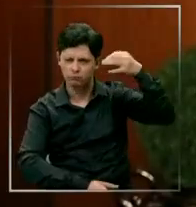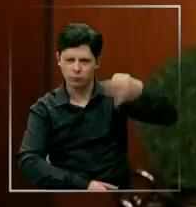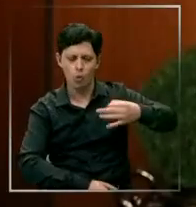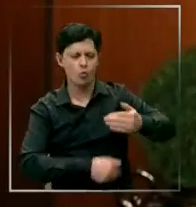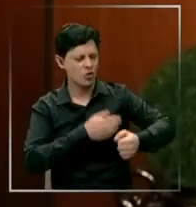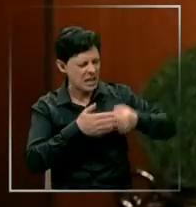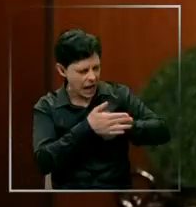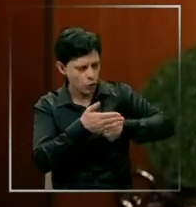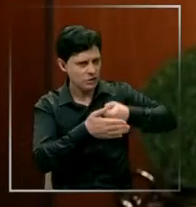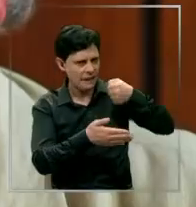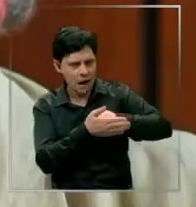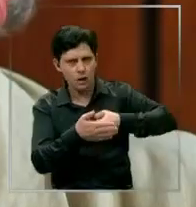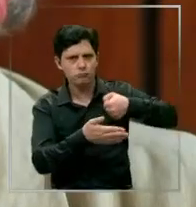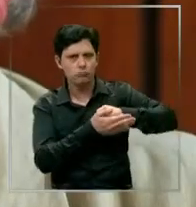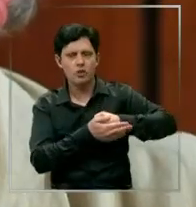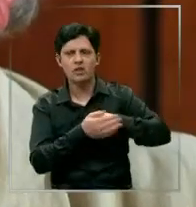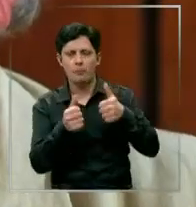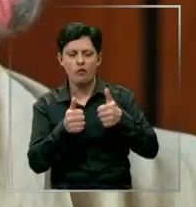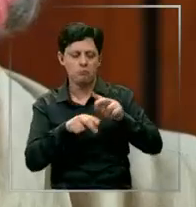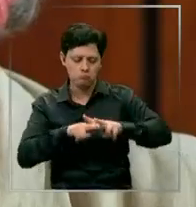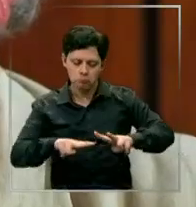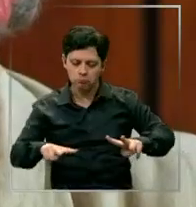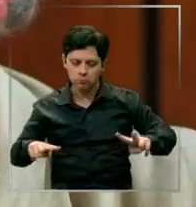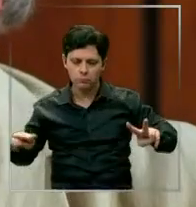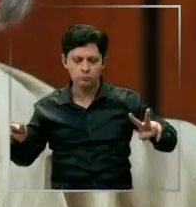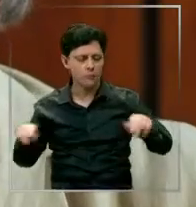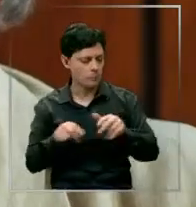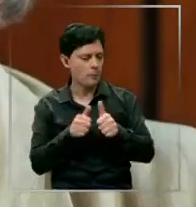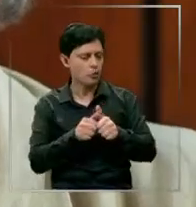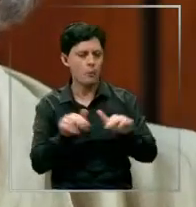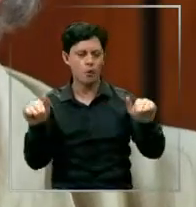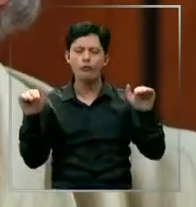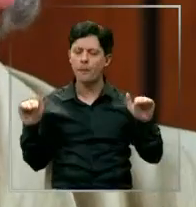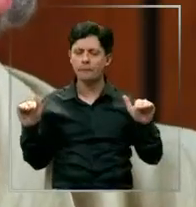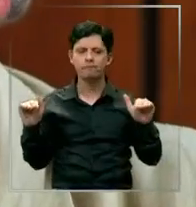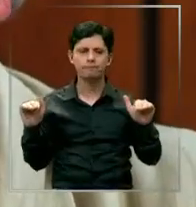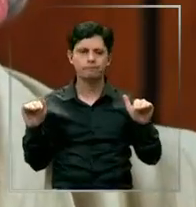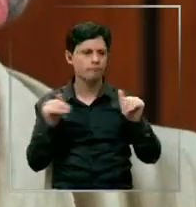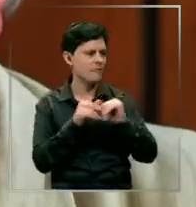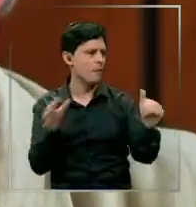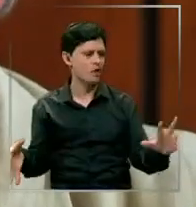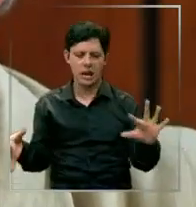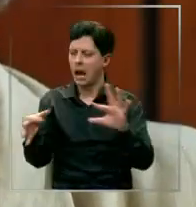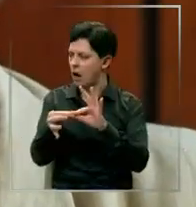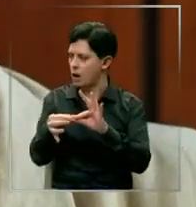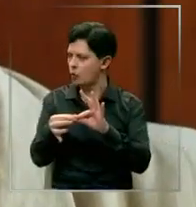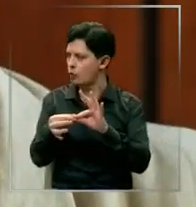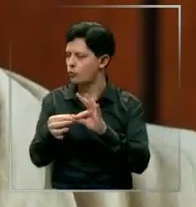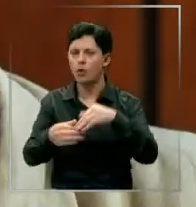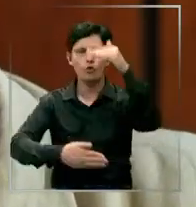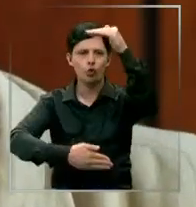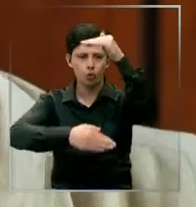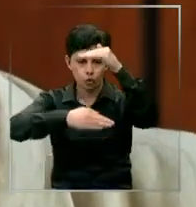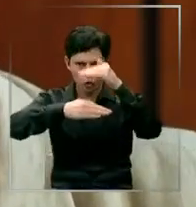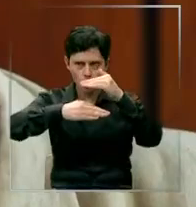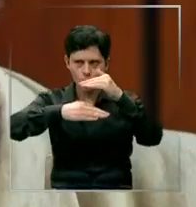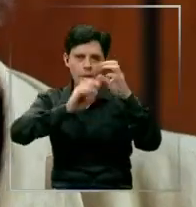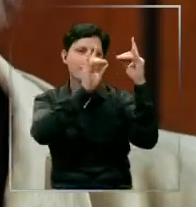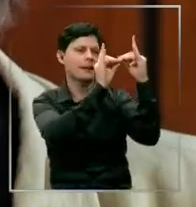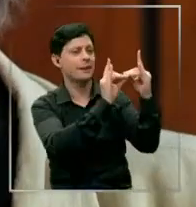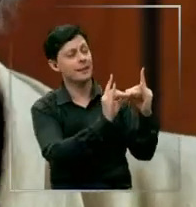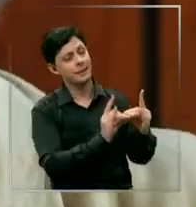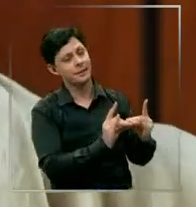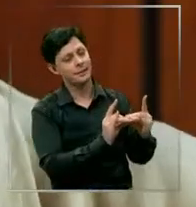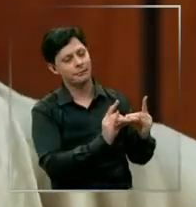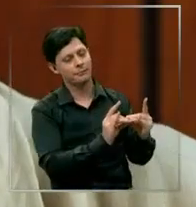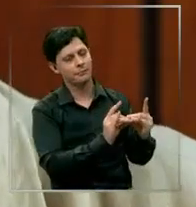un arduo trabajo, pero estamos conformes porque ahora yo creemos que vamos a llegar a una conclusión final para que descanse Neruda y que